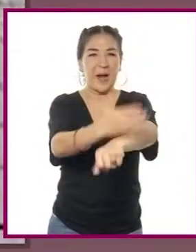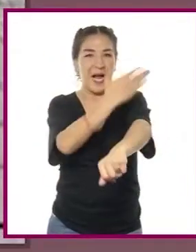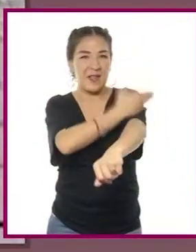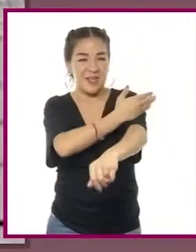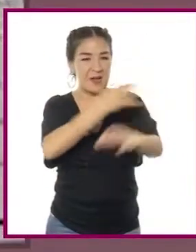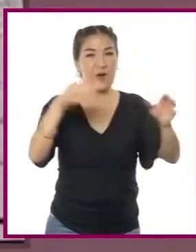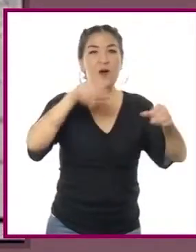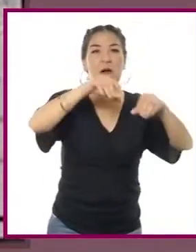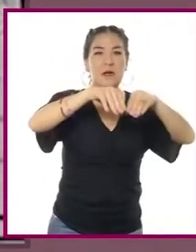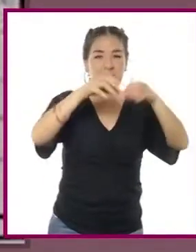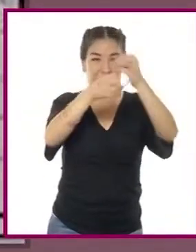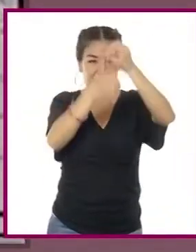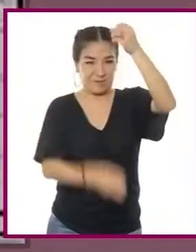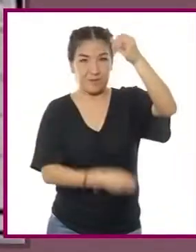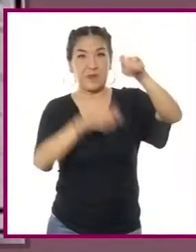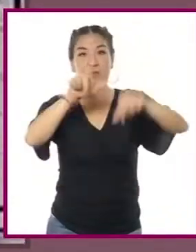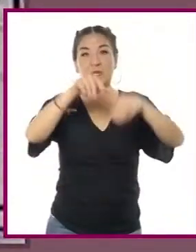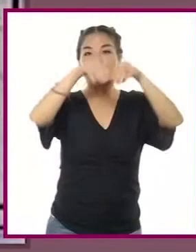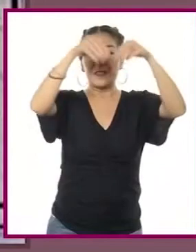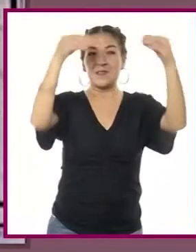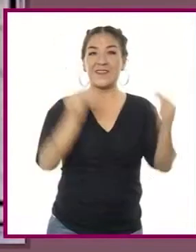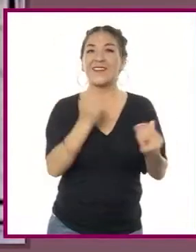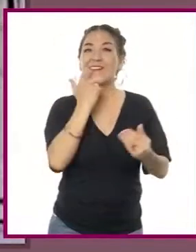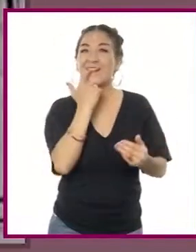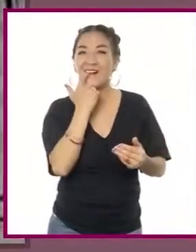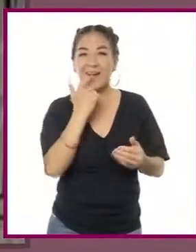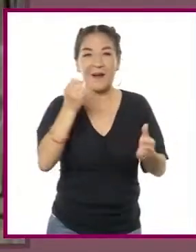fierro, que si siguiera utilizando la coa,